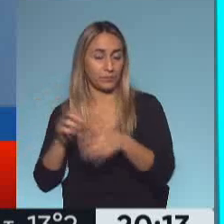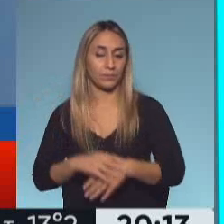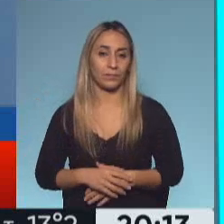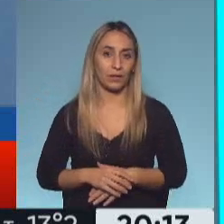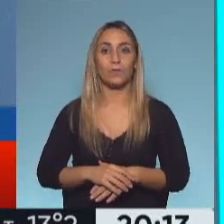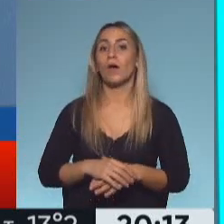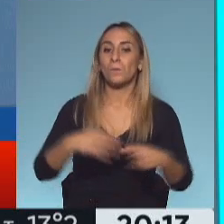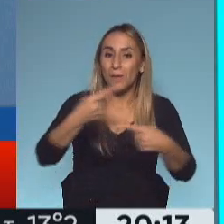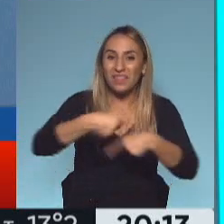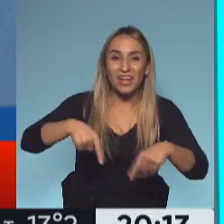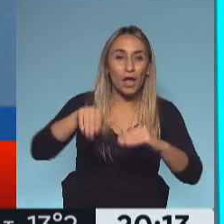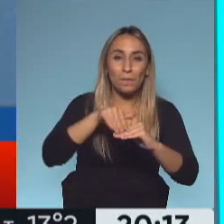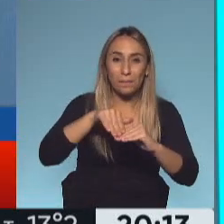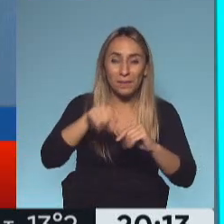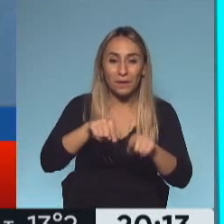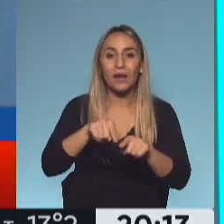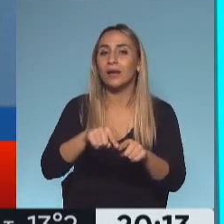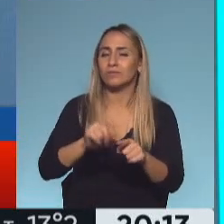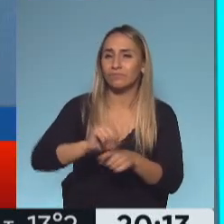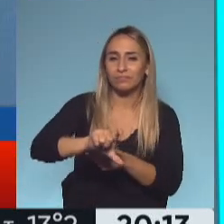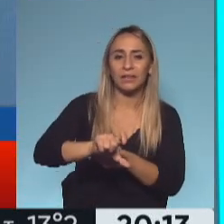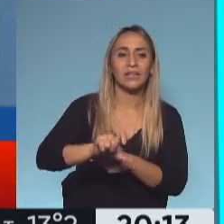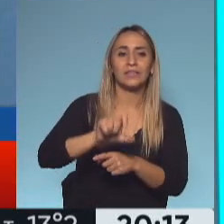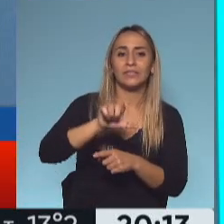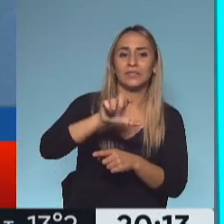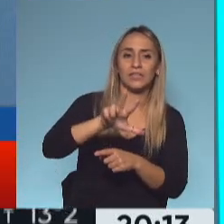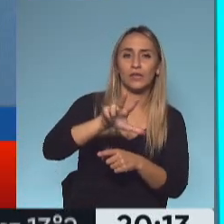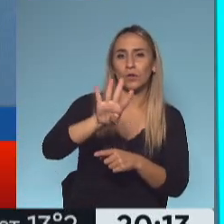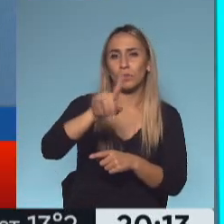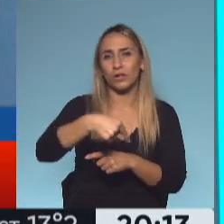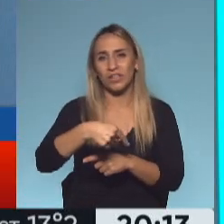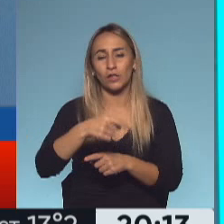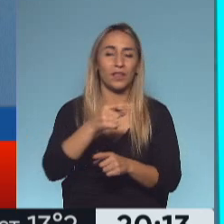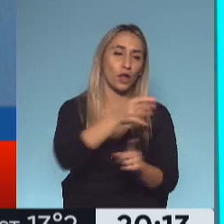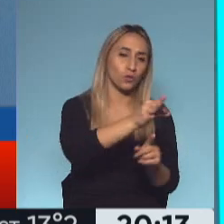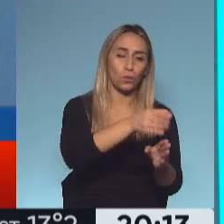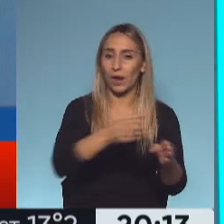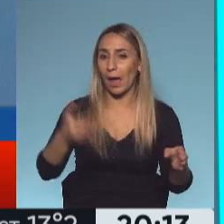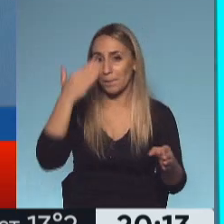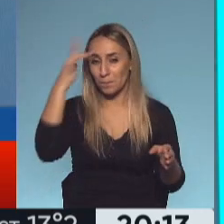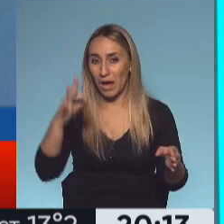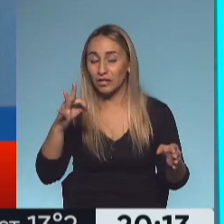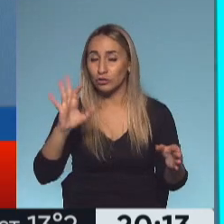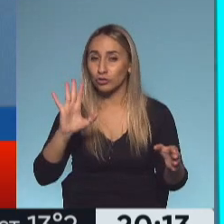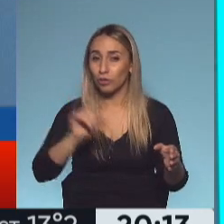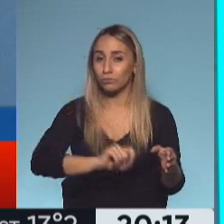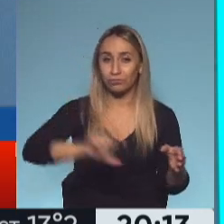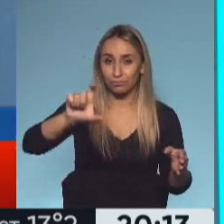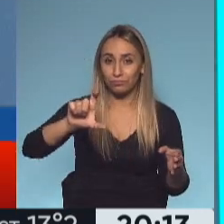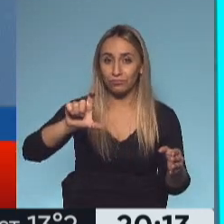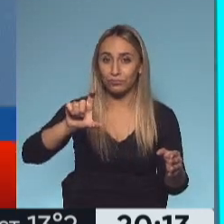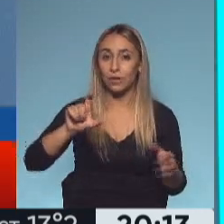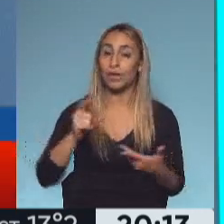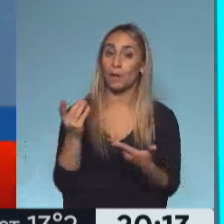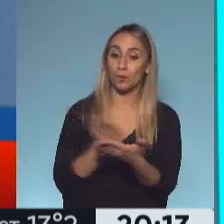Digamos, las materias primas subieron un 34% entre octubre y marzo de este año. Las que producimos aquí. Las que producimos y las